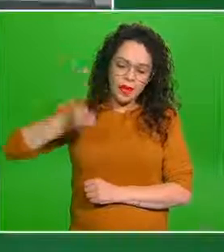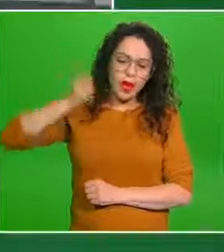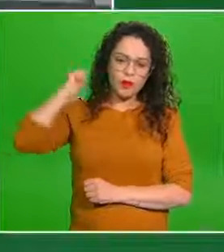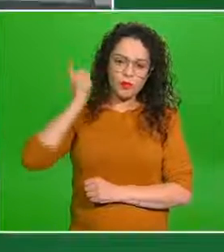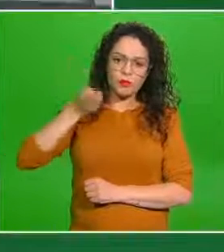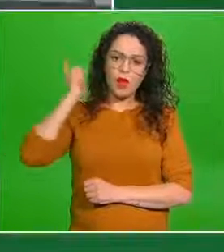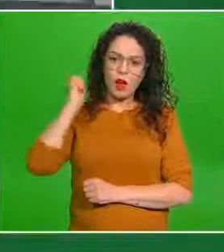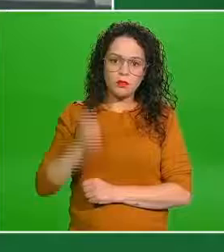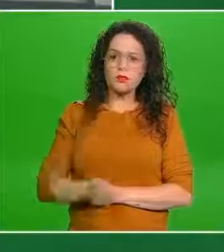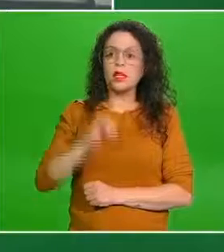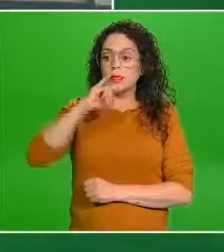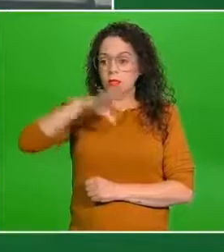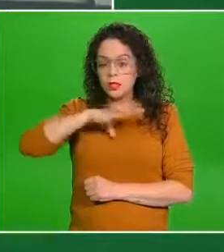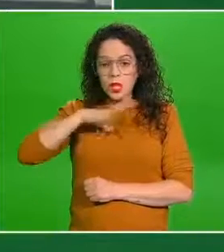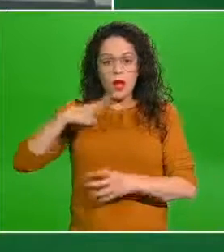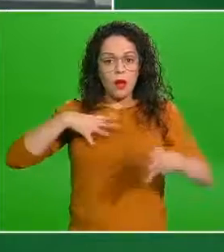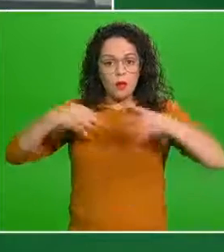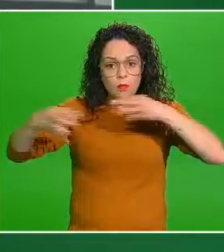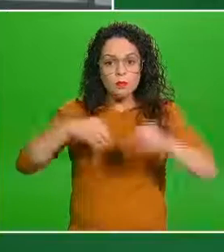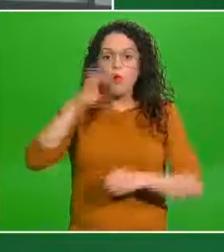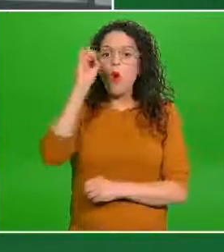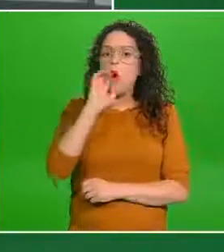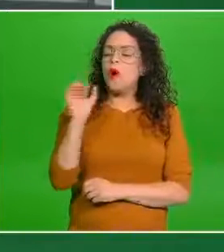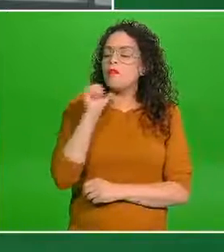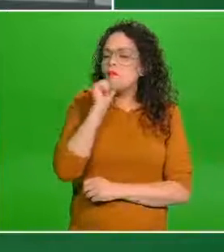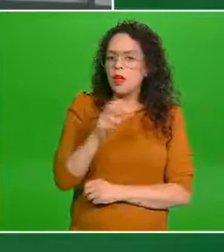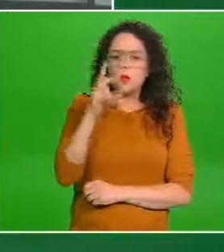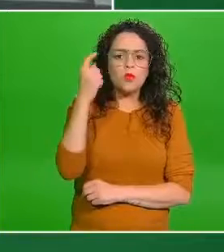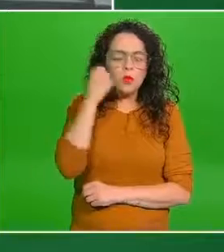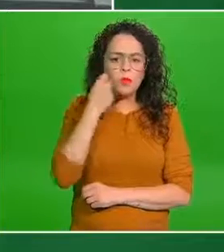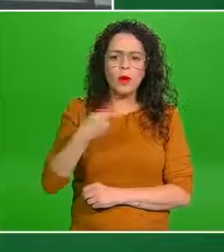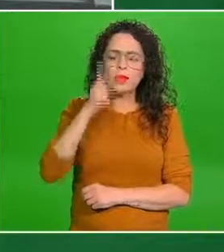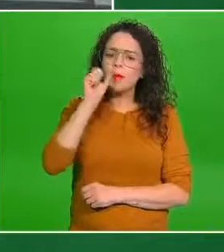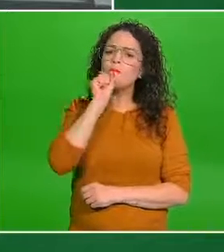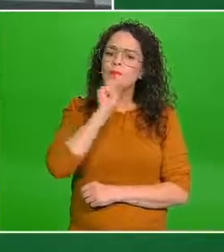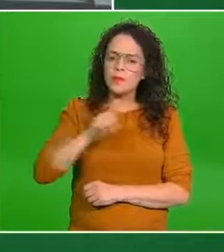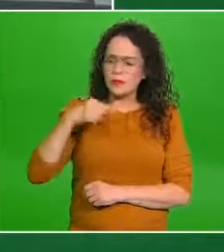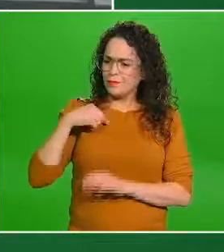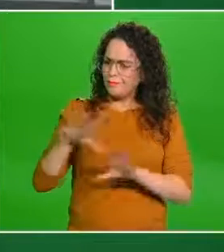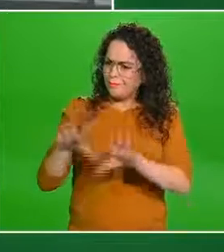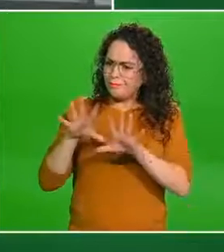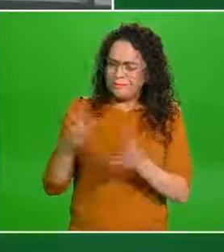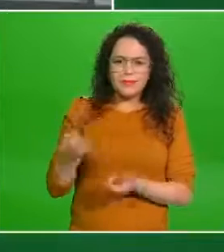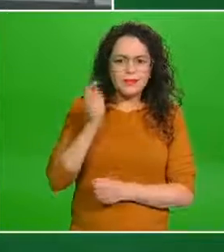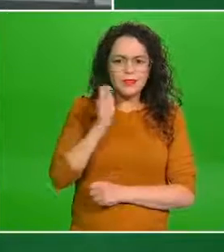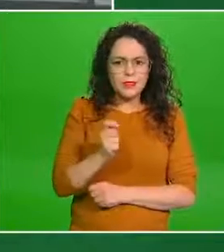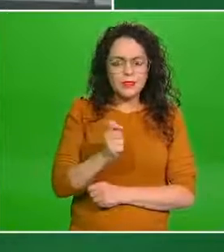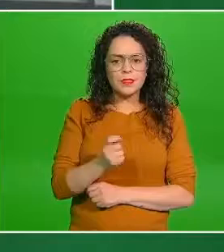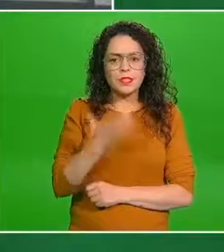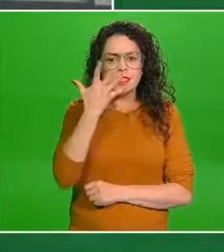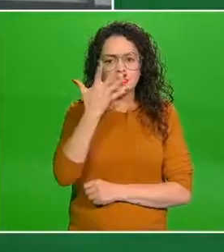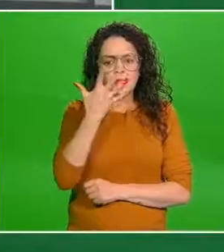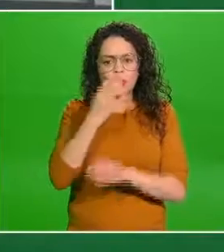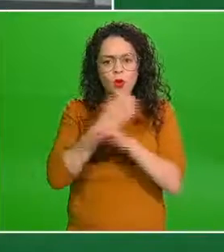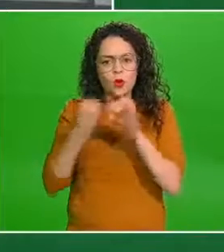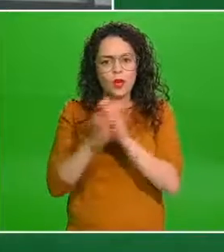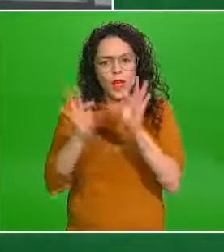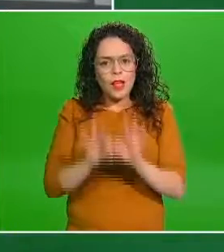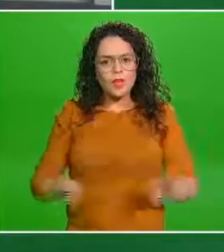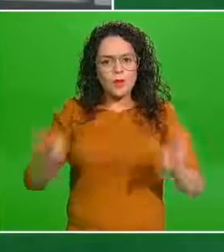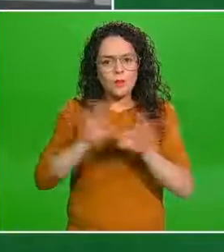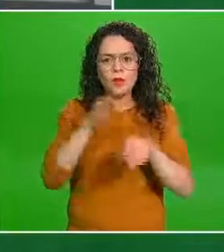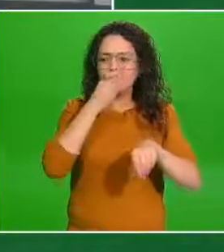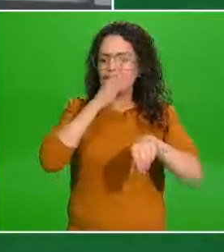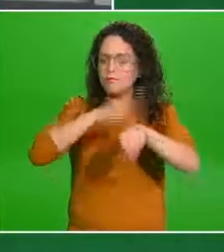allá con pandemia o sin pandemia, pero también me llamó mucho la atención cómo dividió su mensaje como en 5 puntos importantes, ¿no? Este